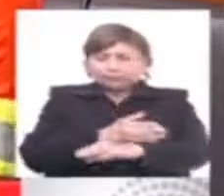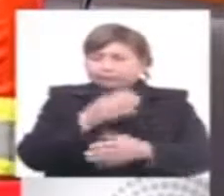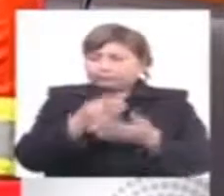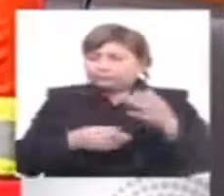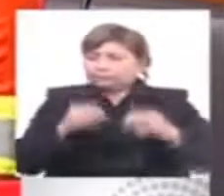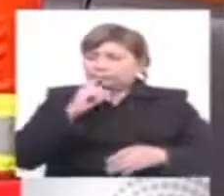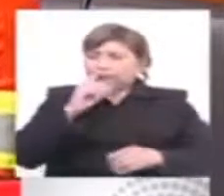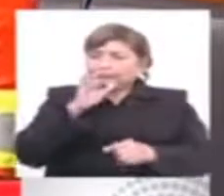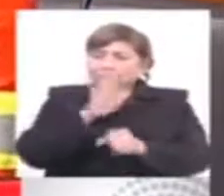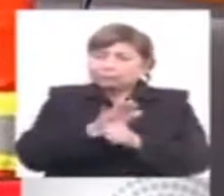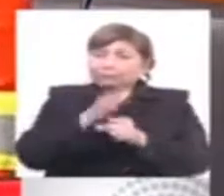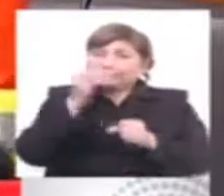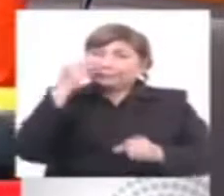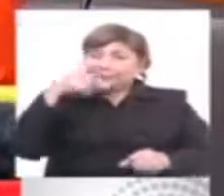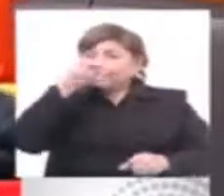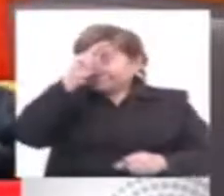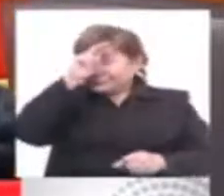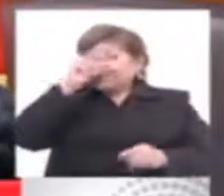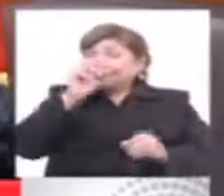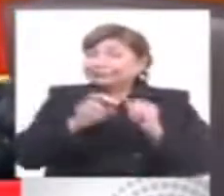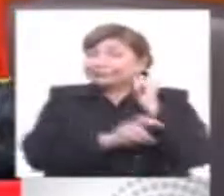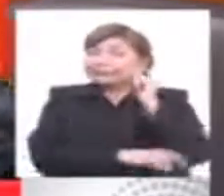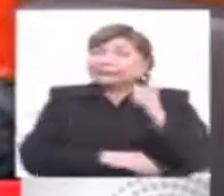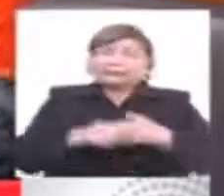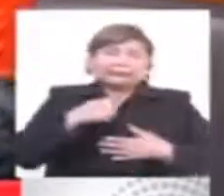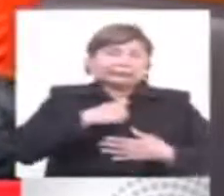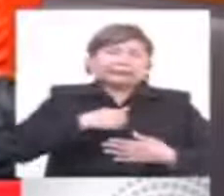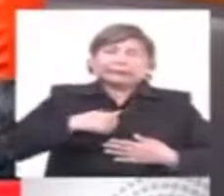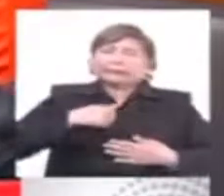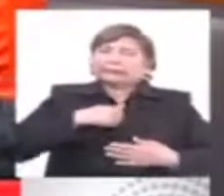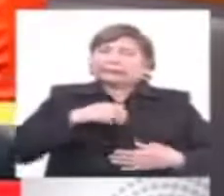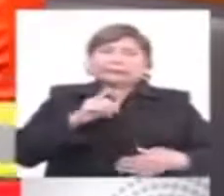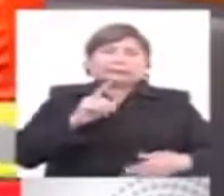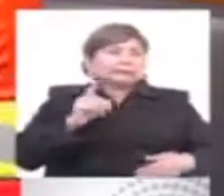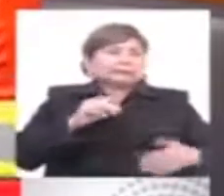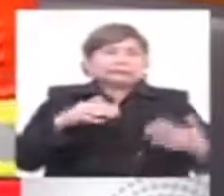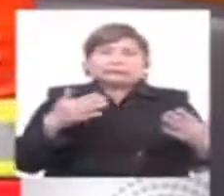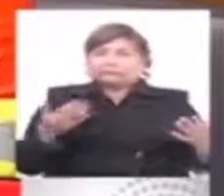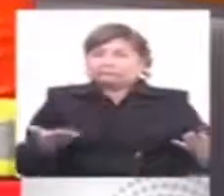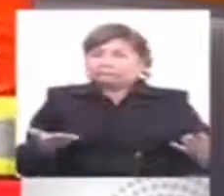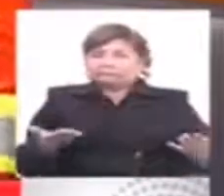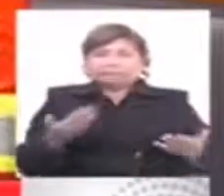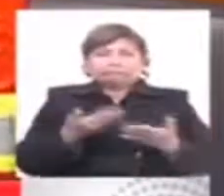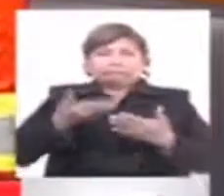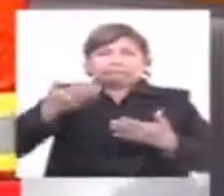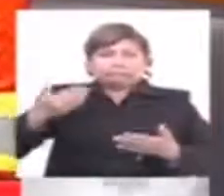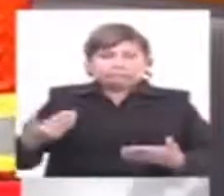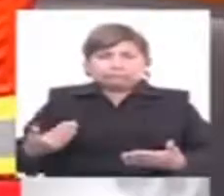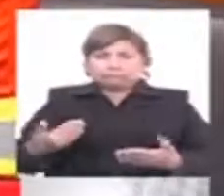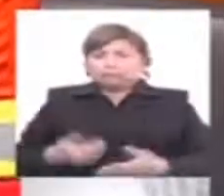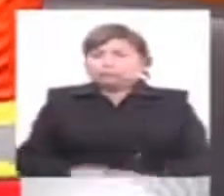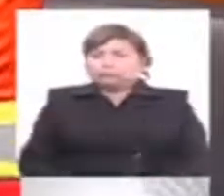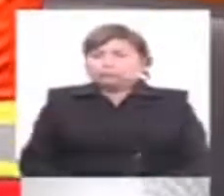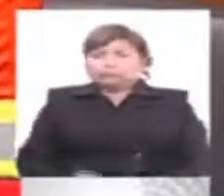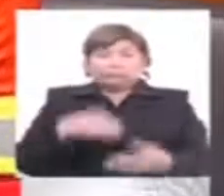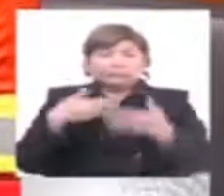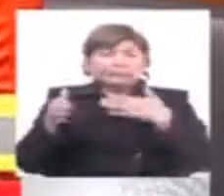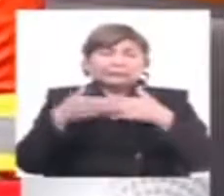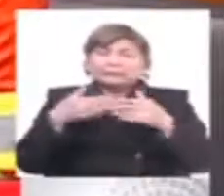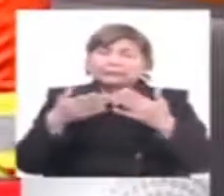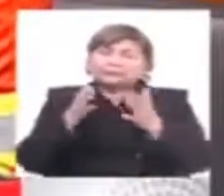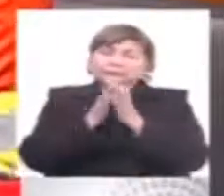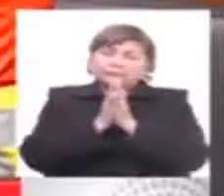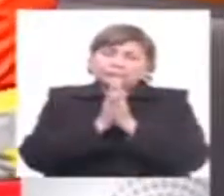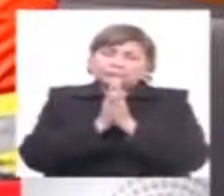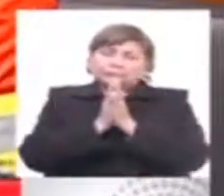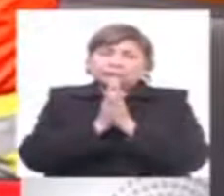país. Es una gran pena que esto no se haya dado antes, a pesar del pedido